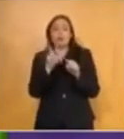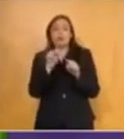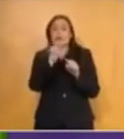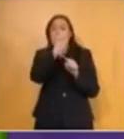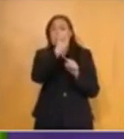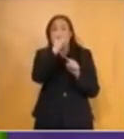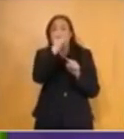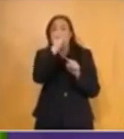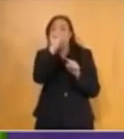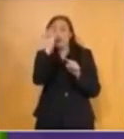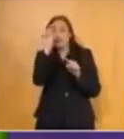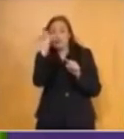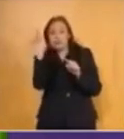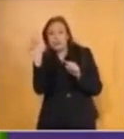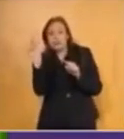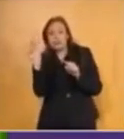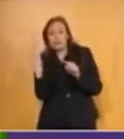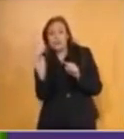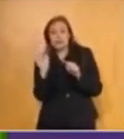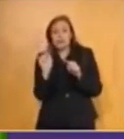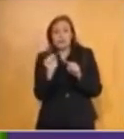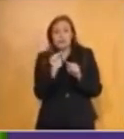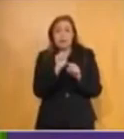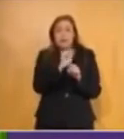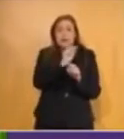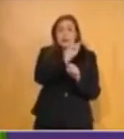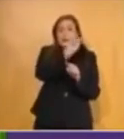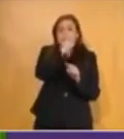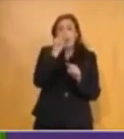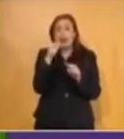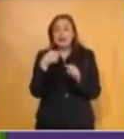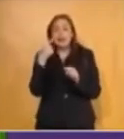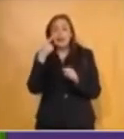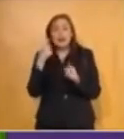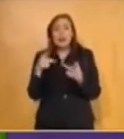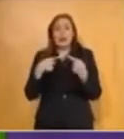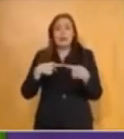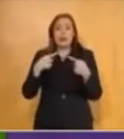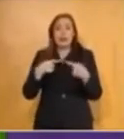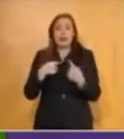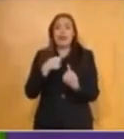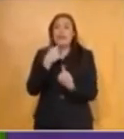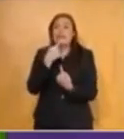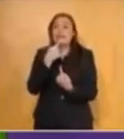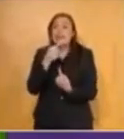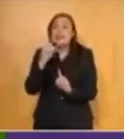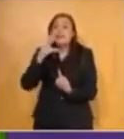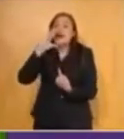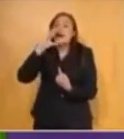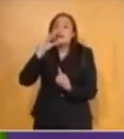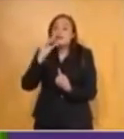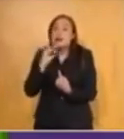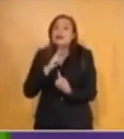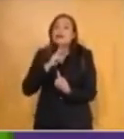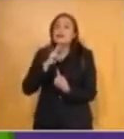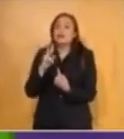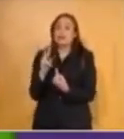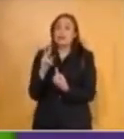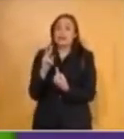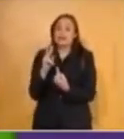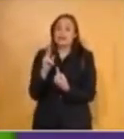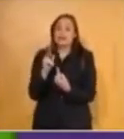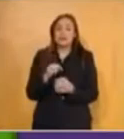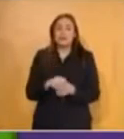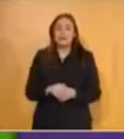está indicando que el personaje está hablando en un tono de voz bastante bajito. Está susurrando, así, está hablando muy bajito. Y por